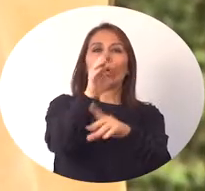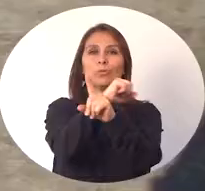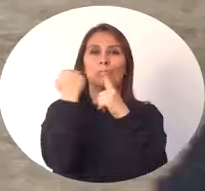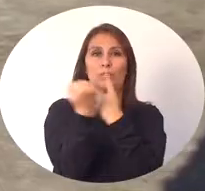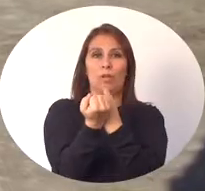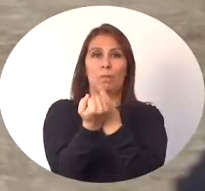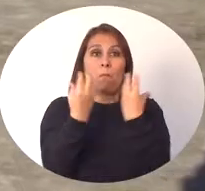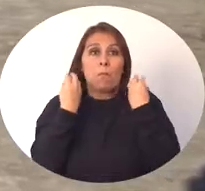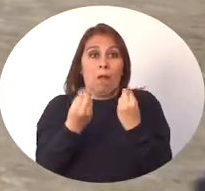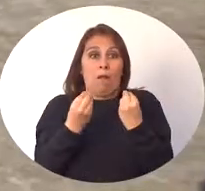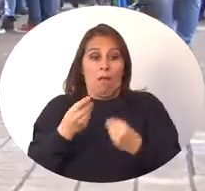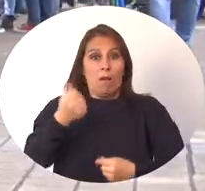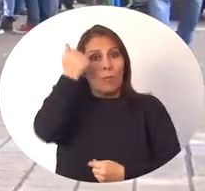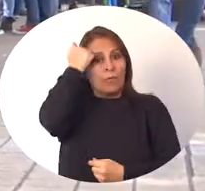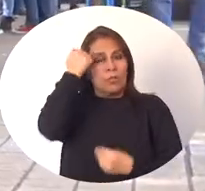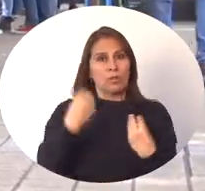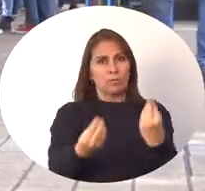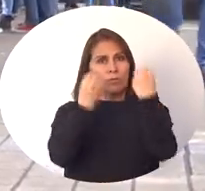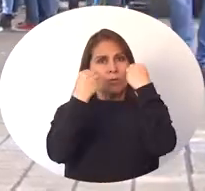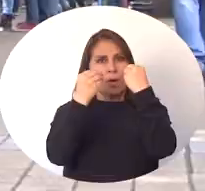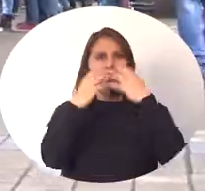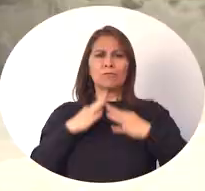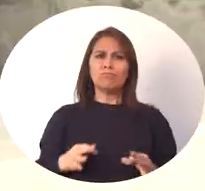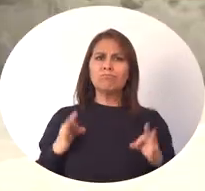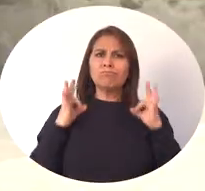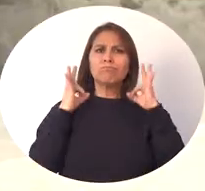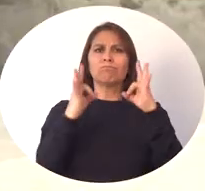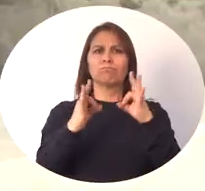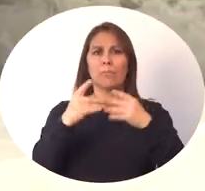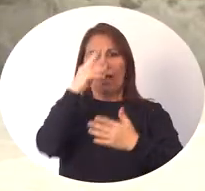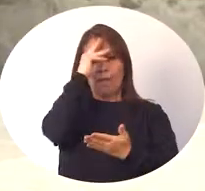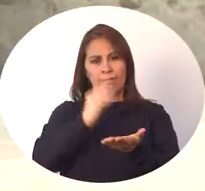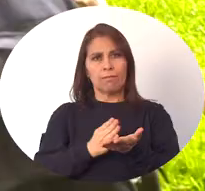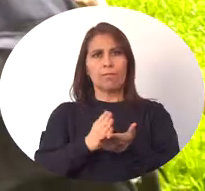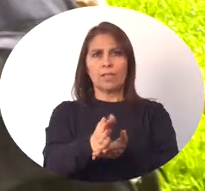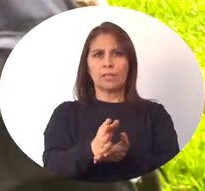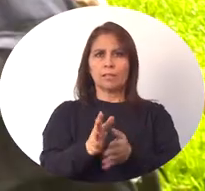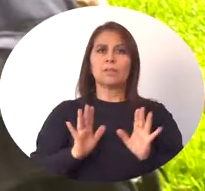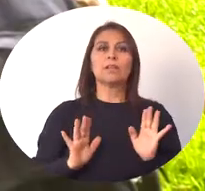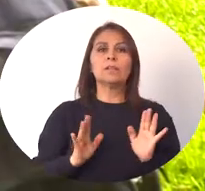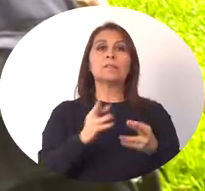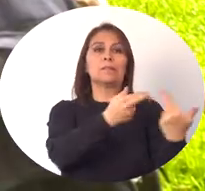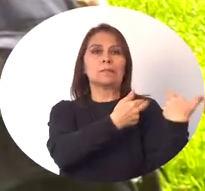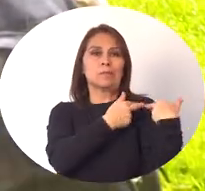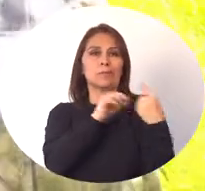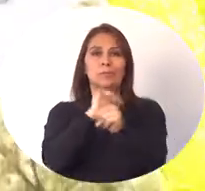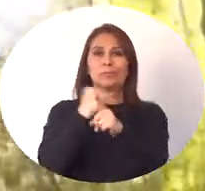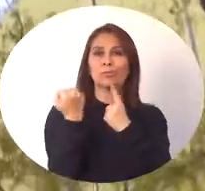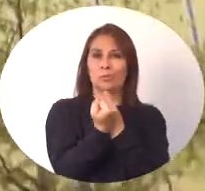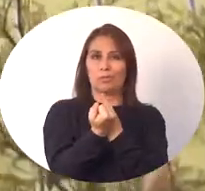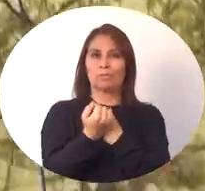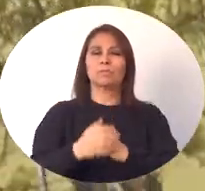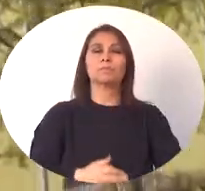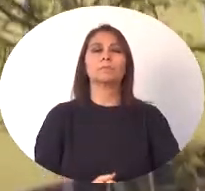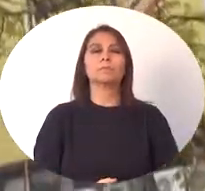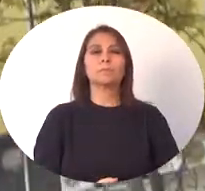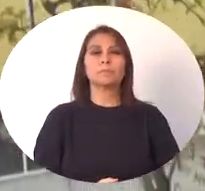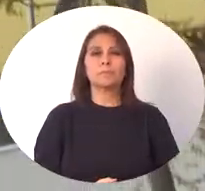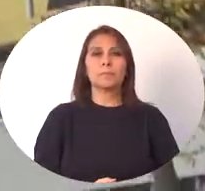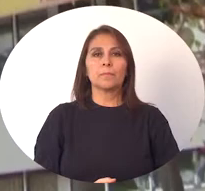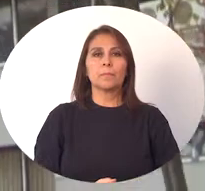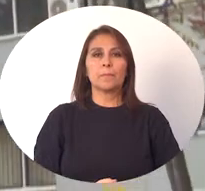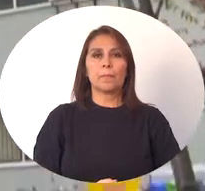social, construyendo el horizonte de la formación de los maestros con excelencia, dignidad y responsabilidad social.